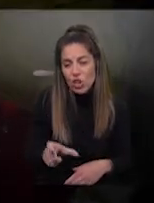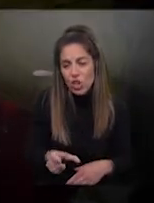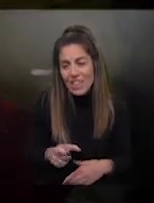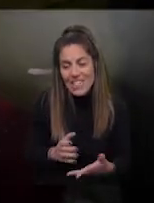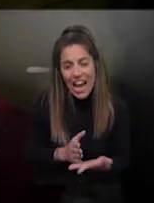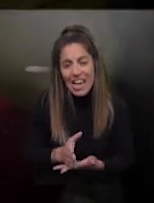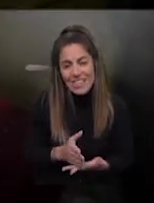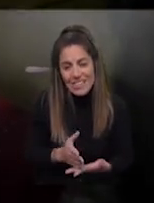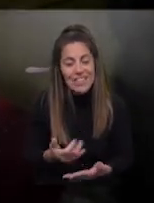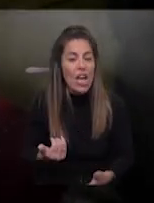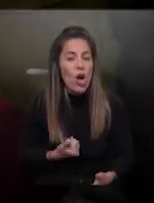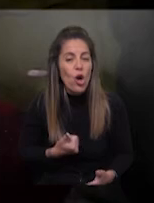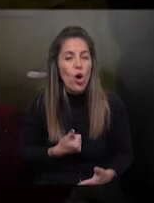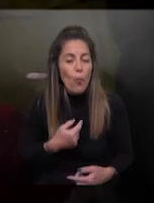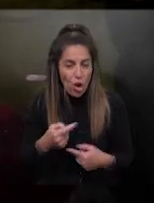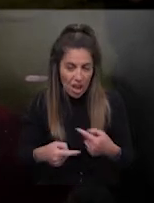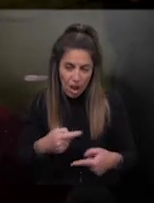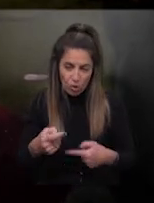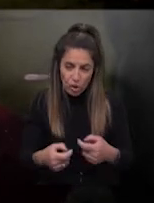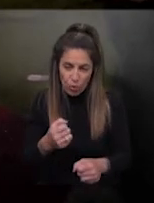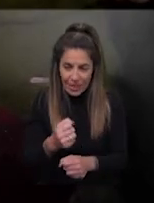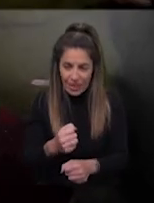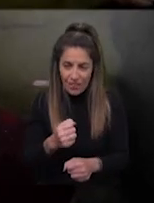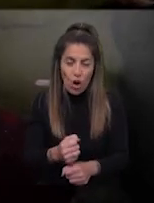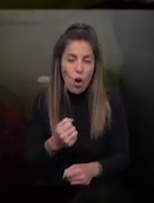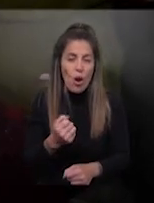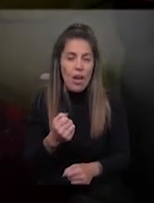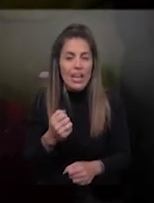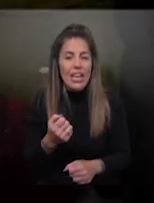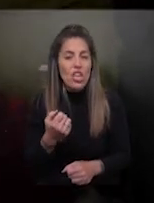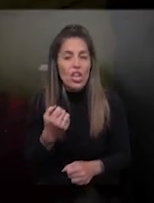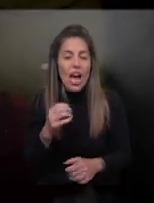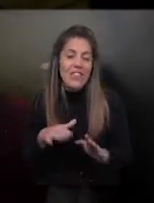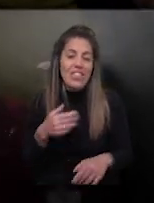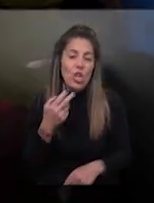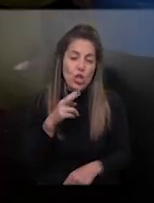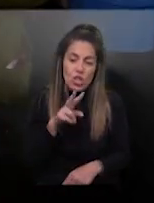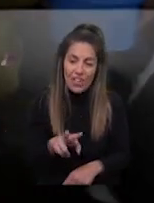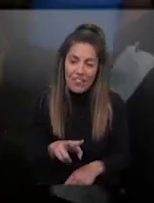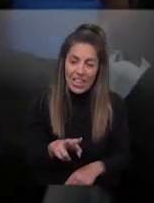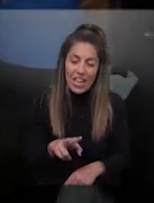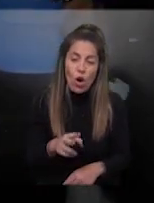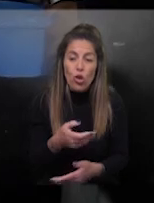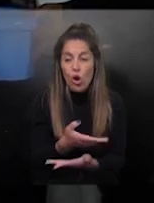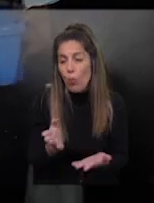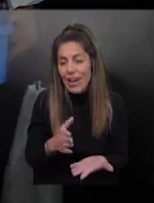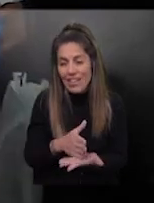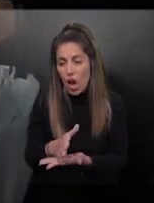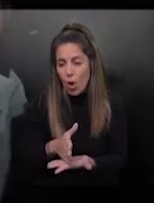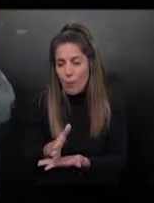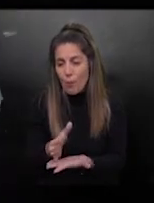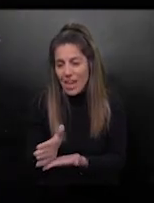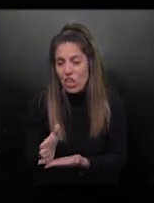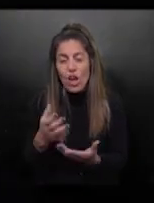es la continuidad de este trabajo? Que por ahí no es tan visibilizado a veces por los medios. Y bueno, queríamos